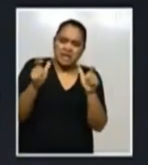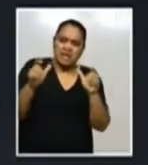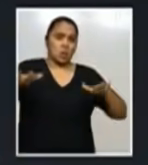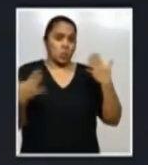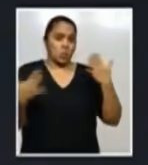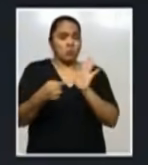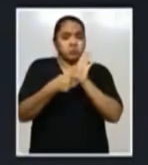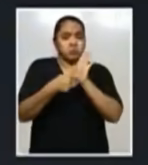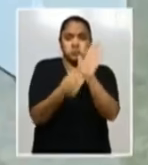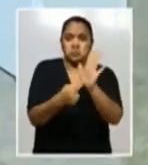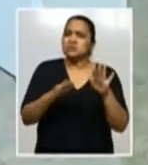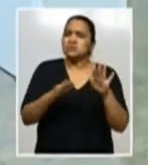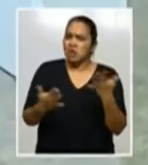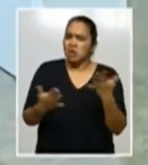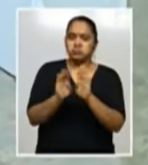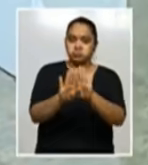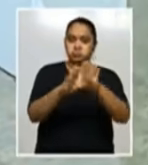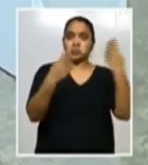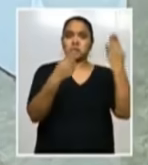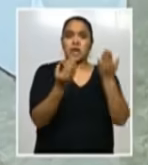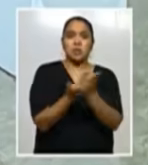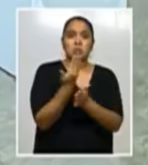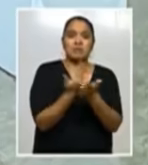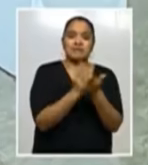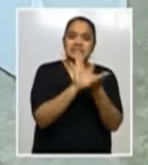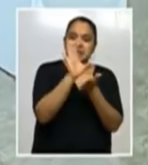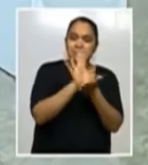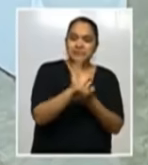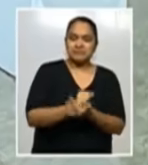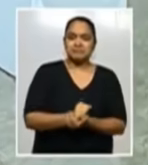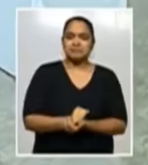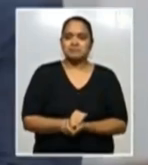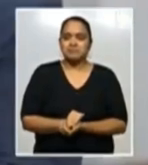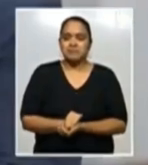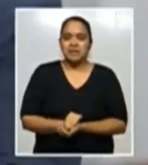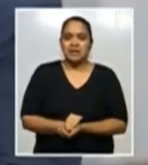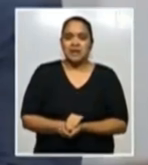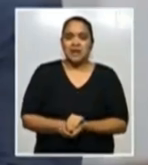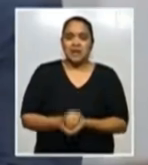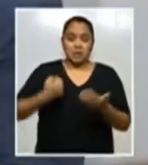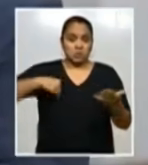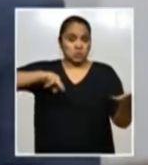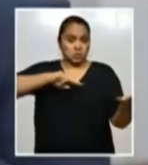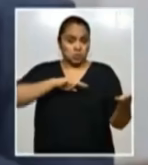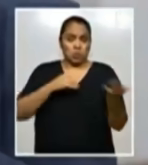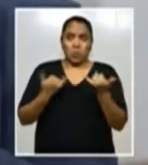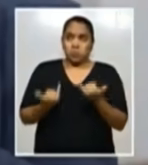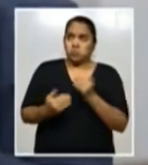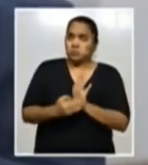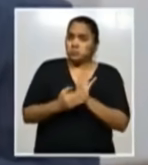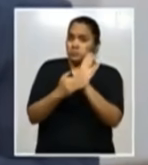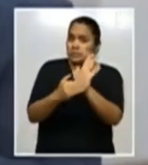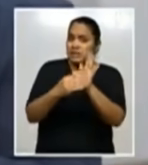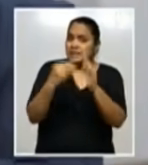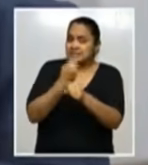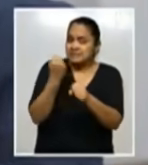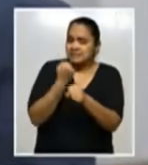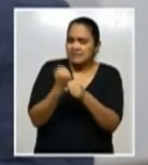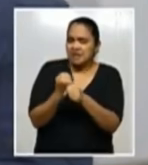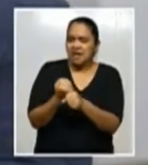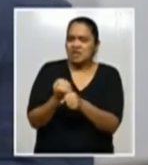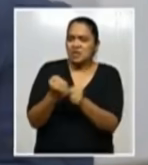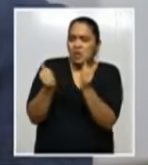situación y cómo ver la apertura. Muy bien, señor presidente, muchas gracias. Feliz día. Nosotros, como miembros de la mesa MIPYME, pues hemos estado trabajando con el